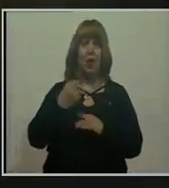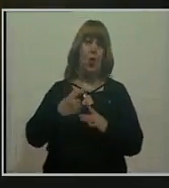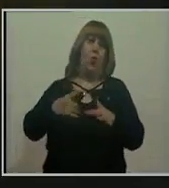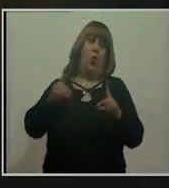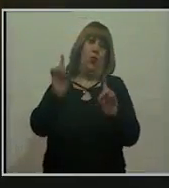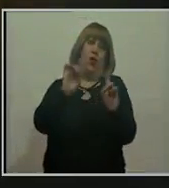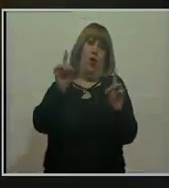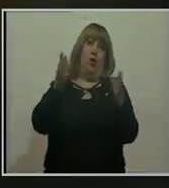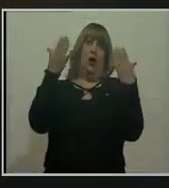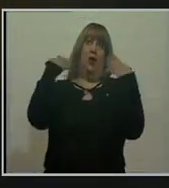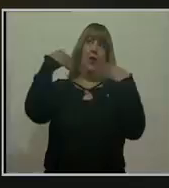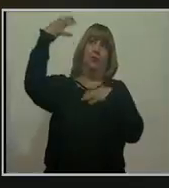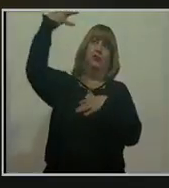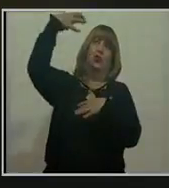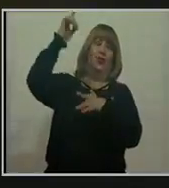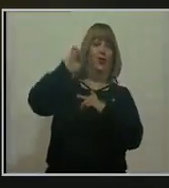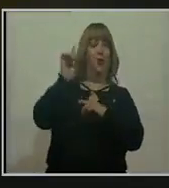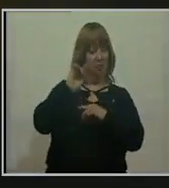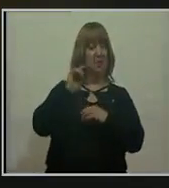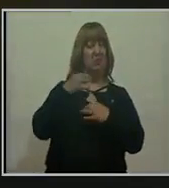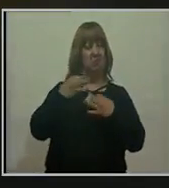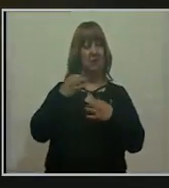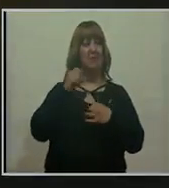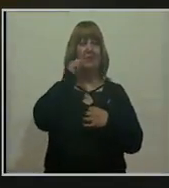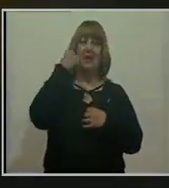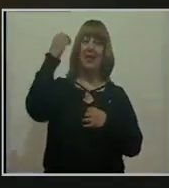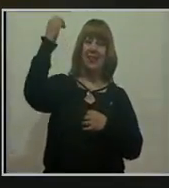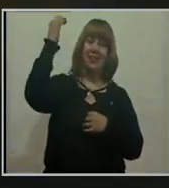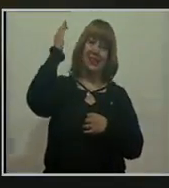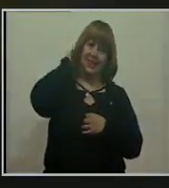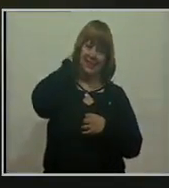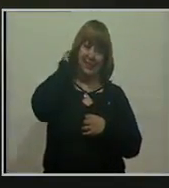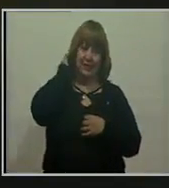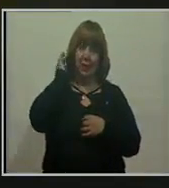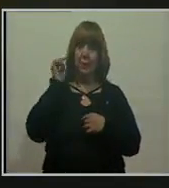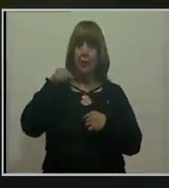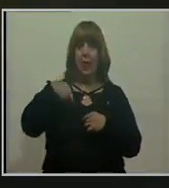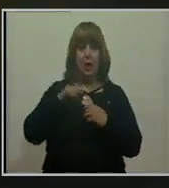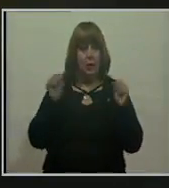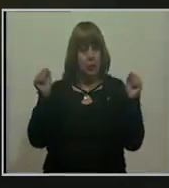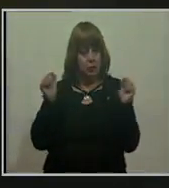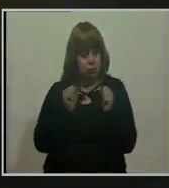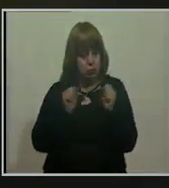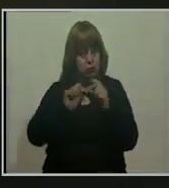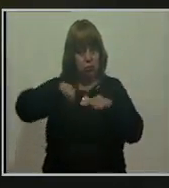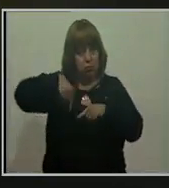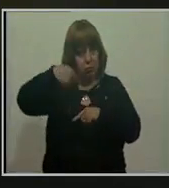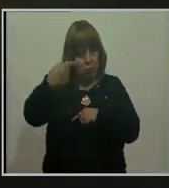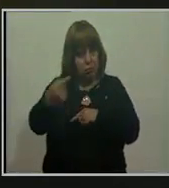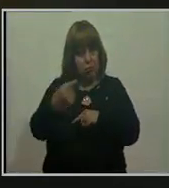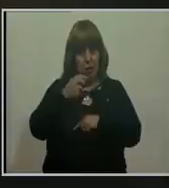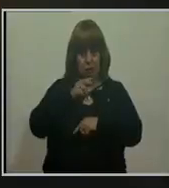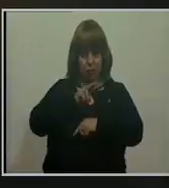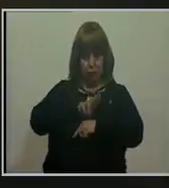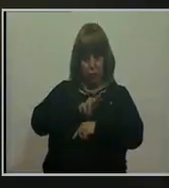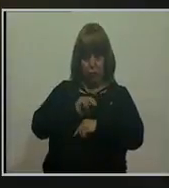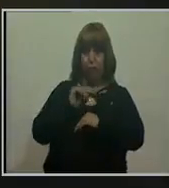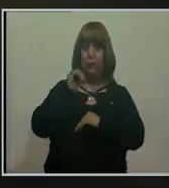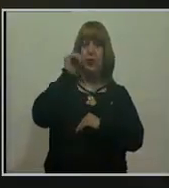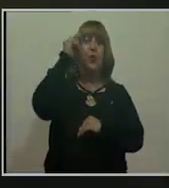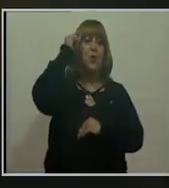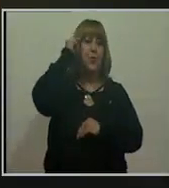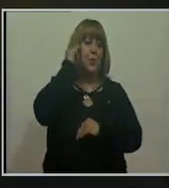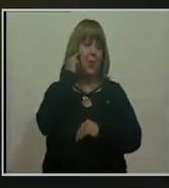para tomar sol, sí. Pero sí 16 grados. Frío vamos a sentir mañana, me parece. Mire, la mínima va a ser de 2 y la máxima solamente